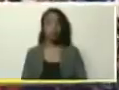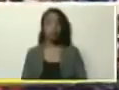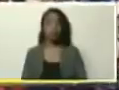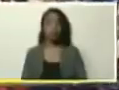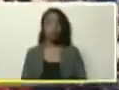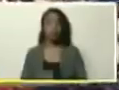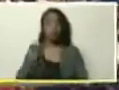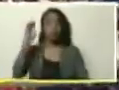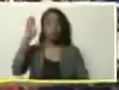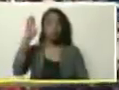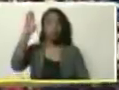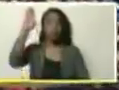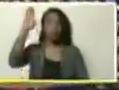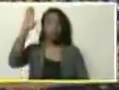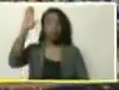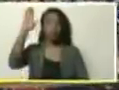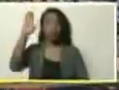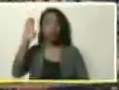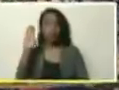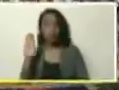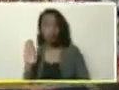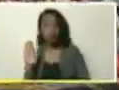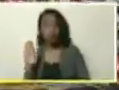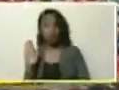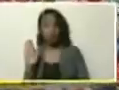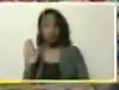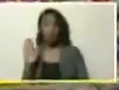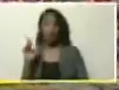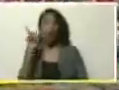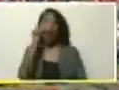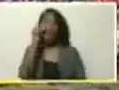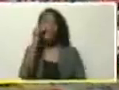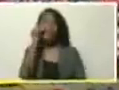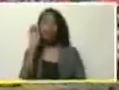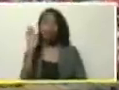Bajen las manos. Levanten la mano los hombres.